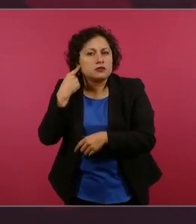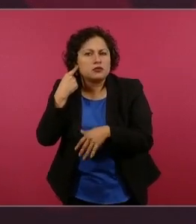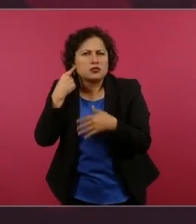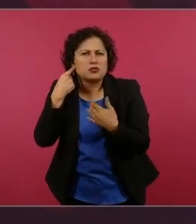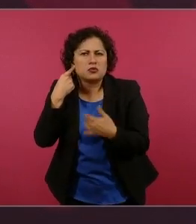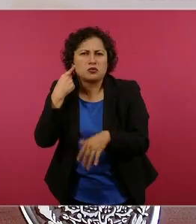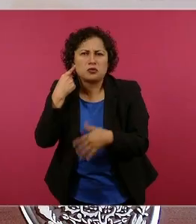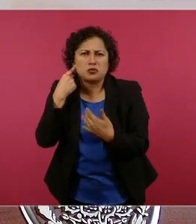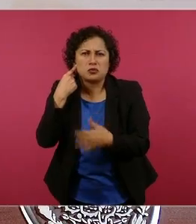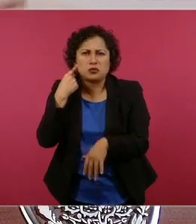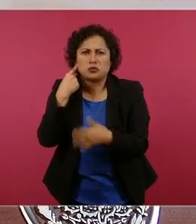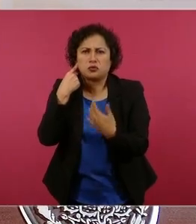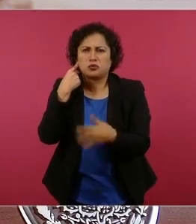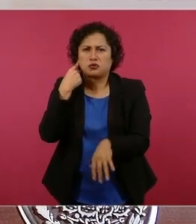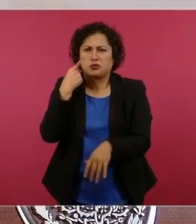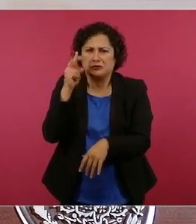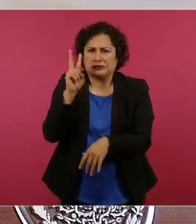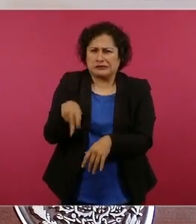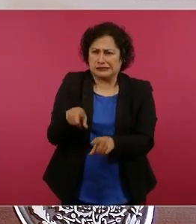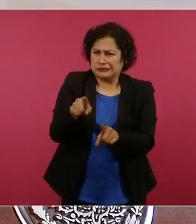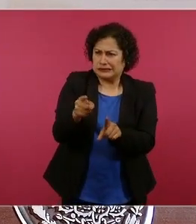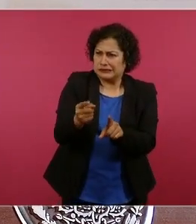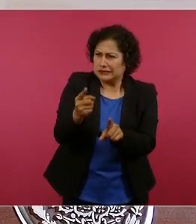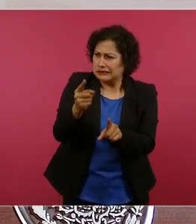Pero descompuestos.